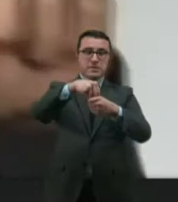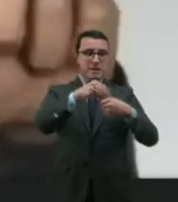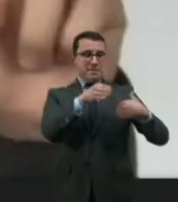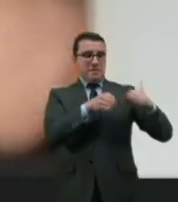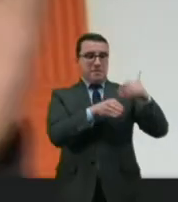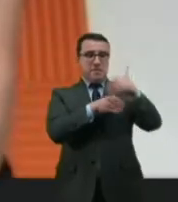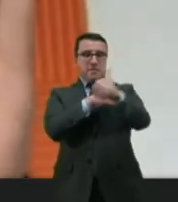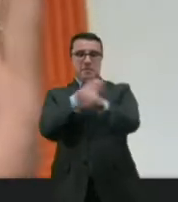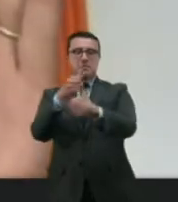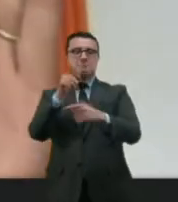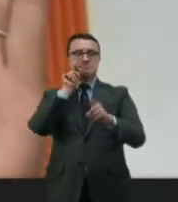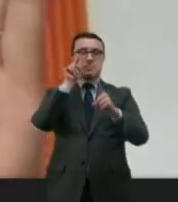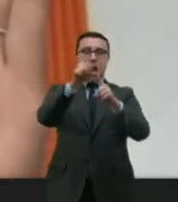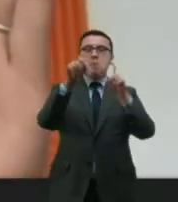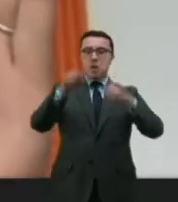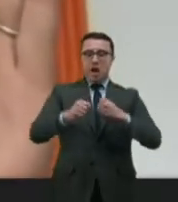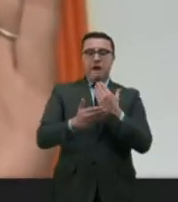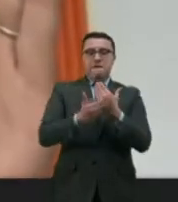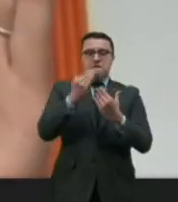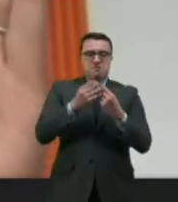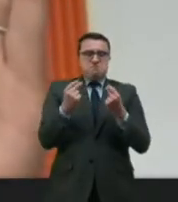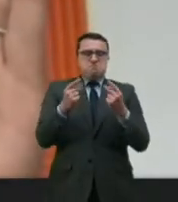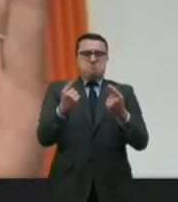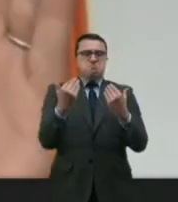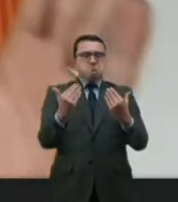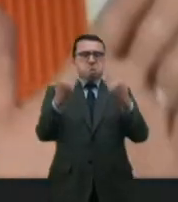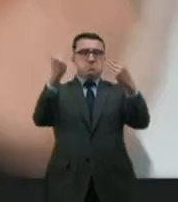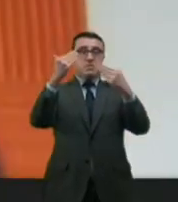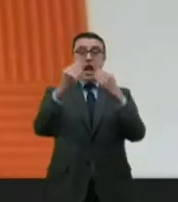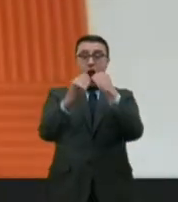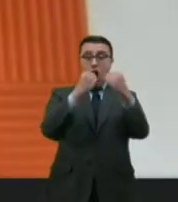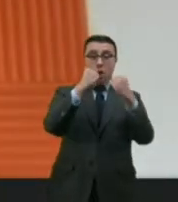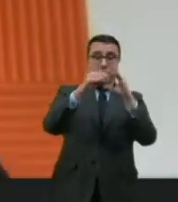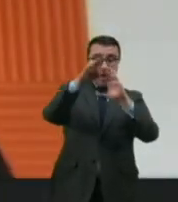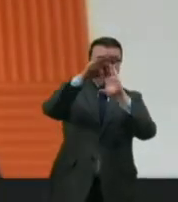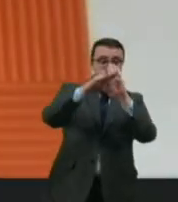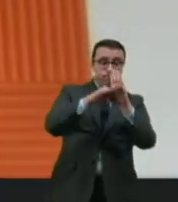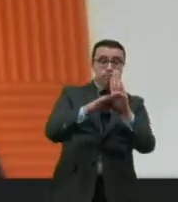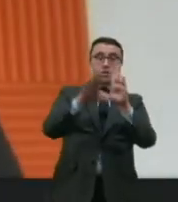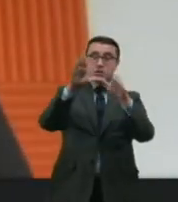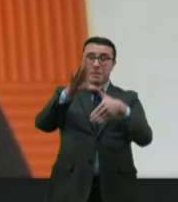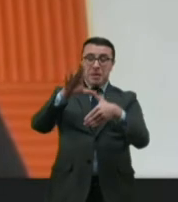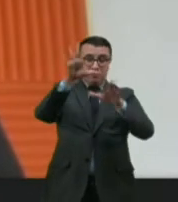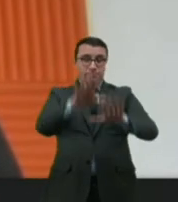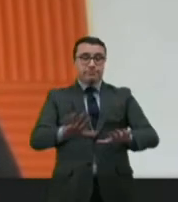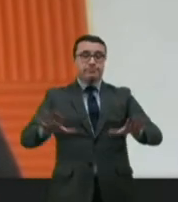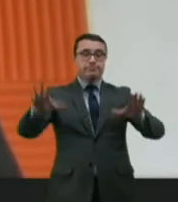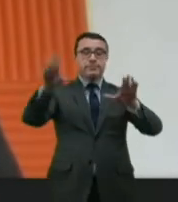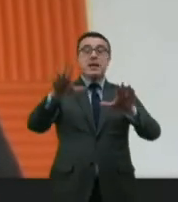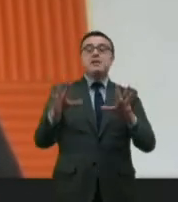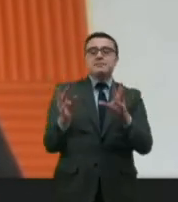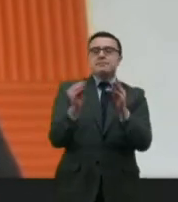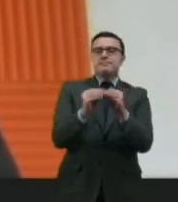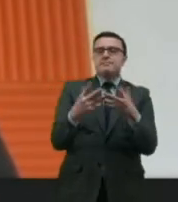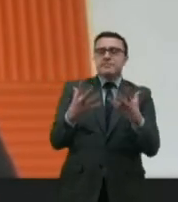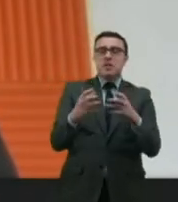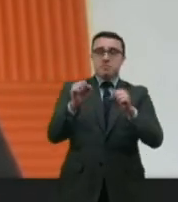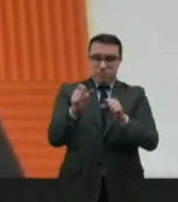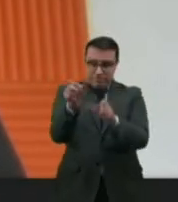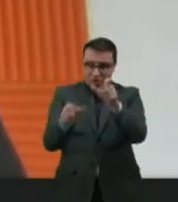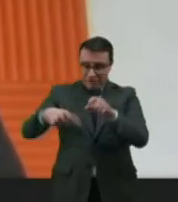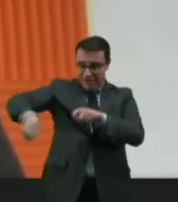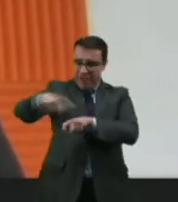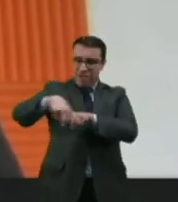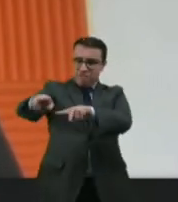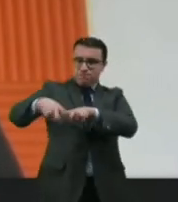cadena para hacerla mucho más eficiente, que la comida sea más barata en Latinoamérica, al mismo tiempo que logramos que los agricultores perciban